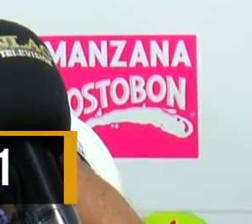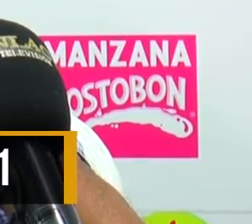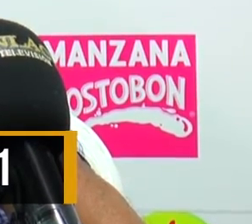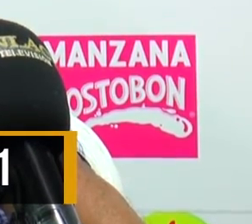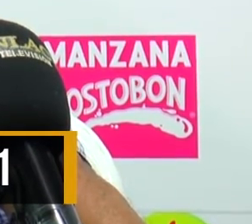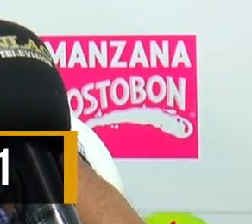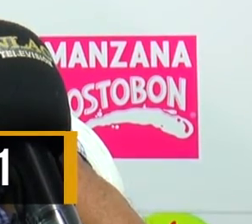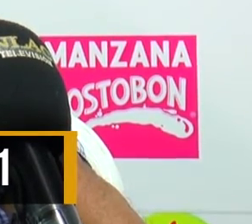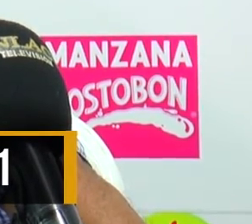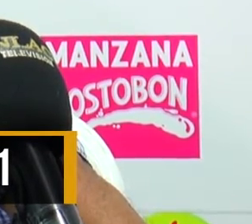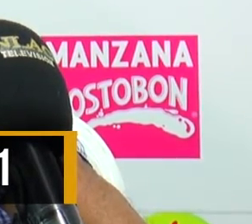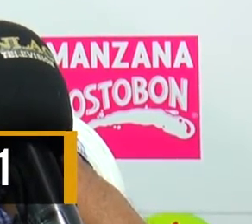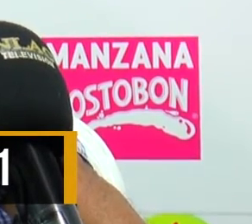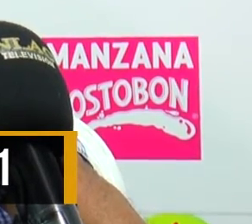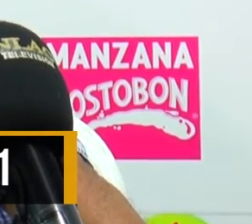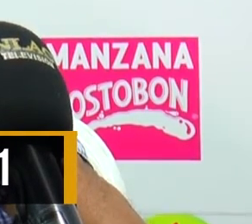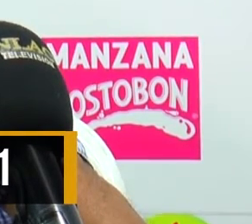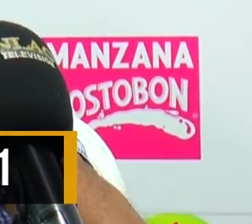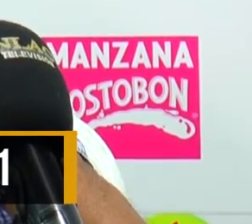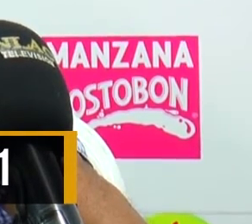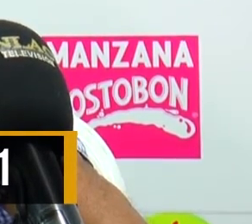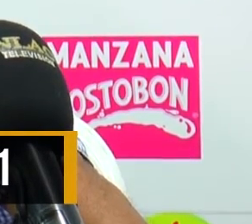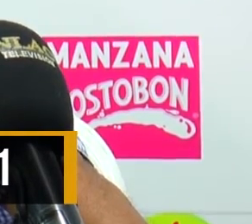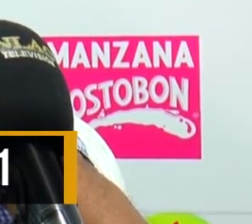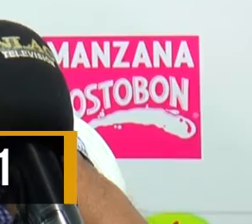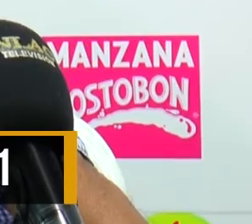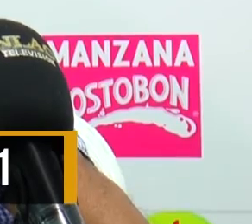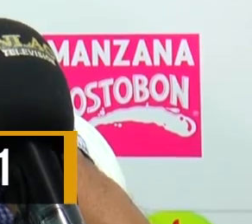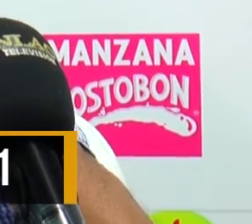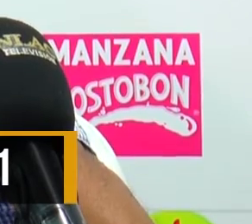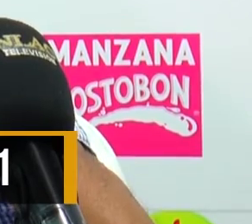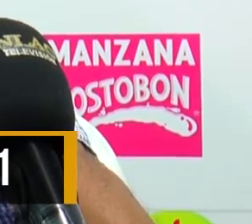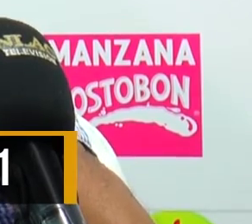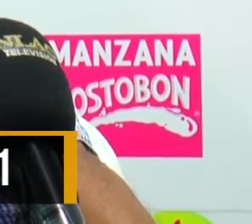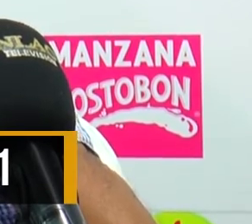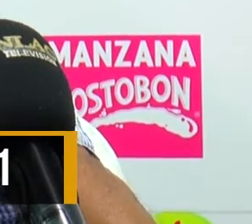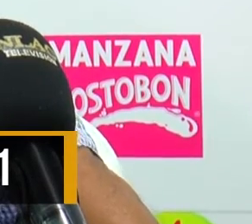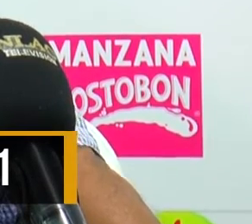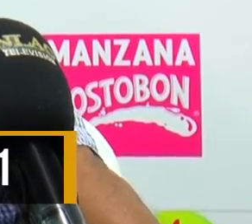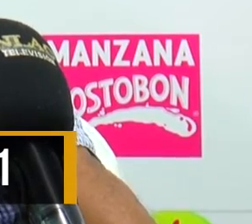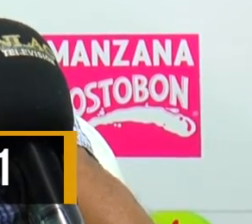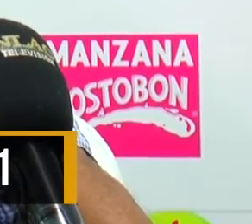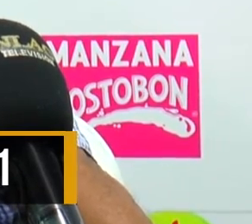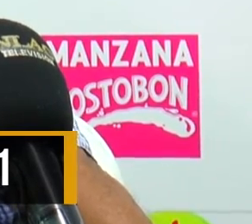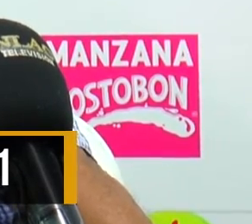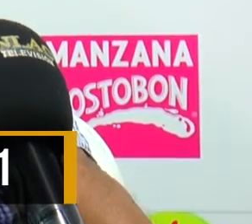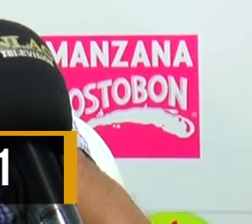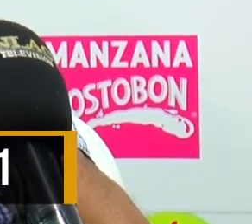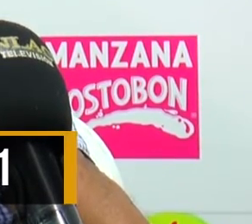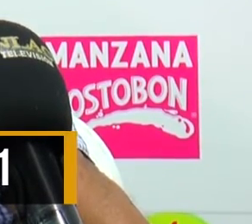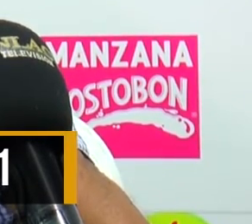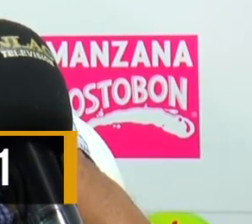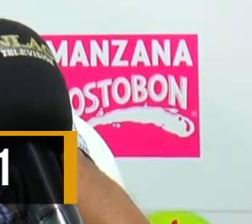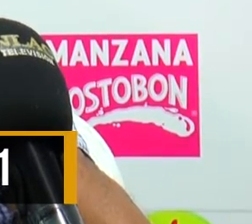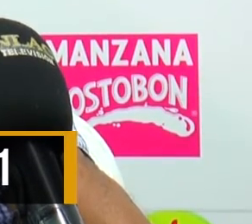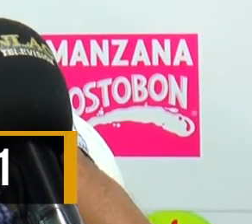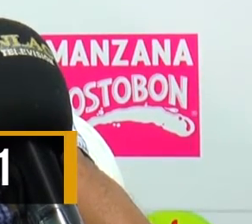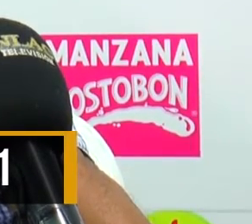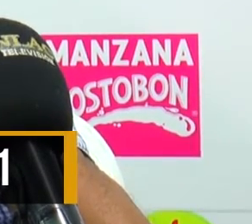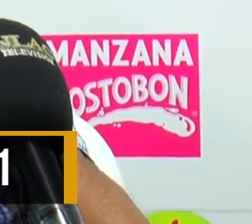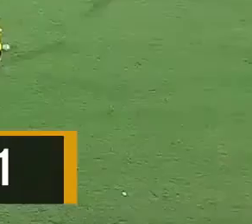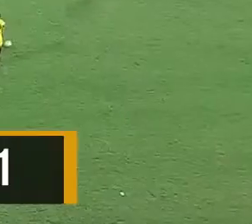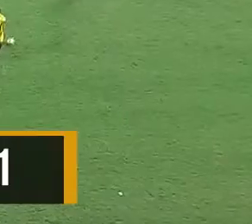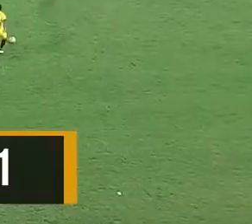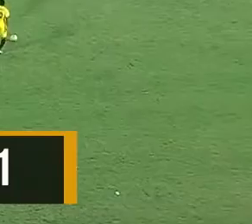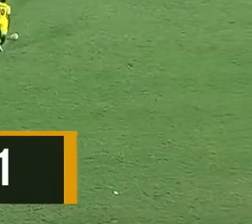duelos por fuera para hacer para intentar llegar a gol como el segundo que hicimos,